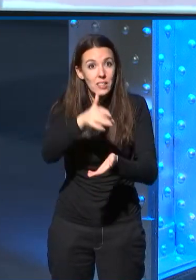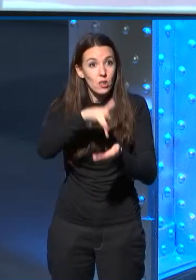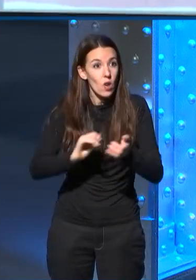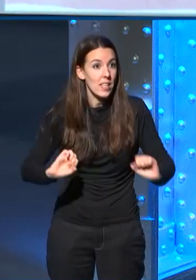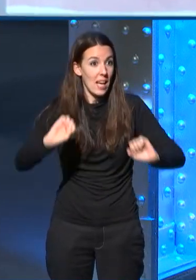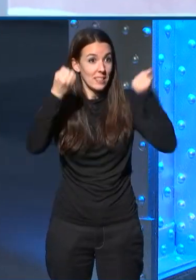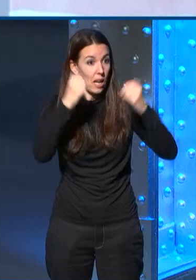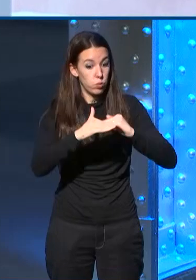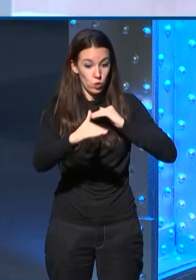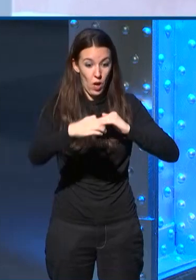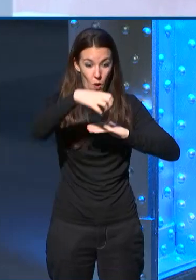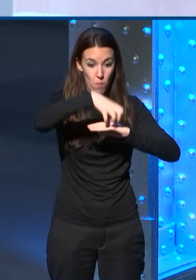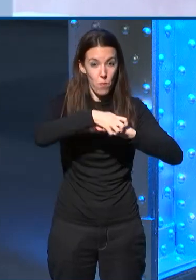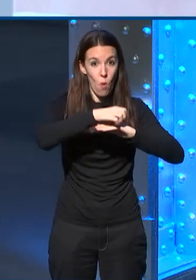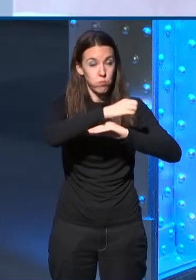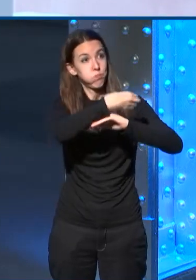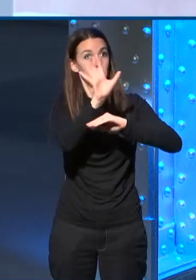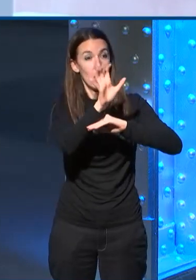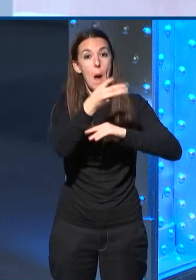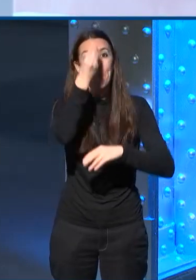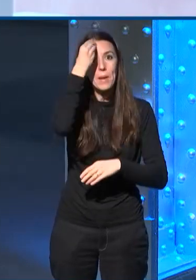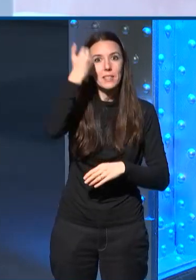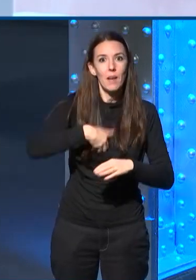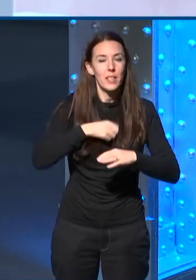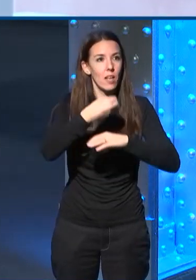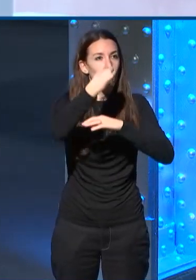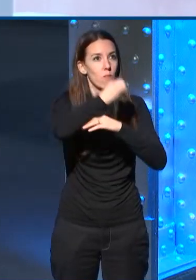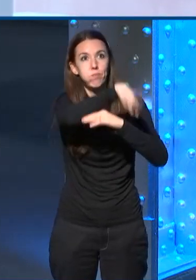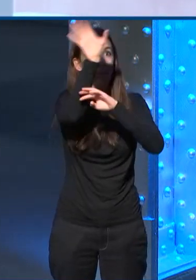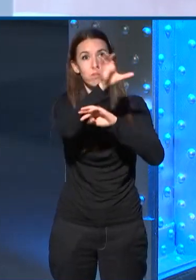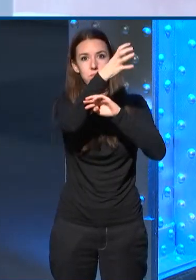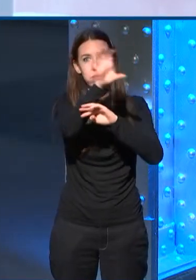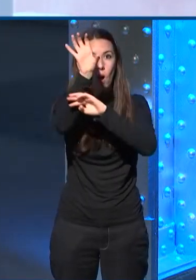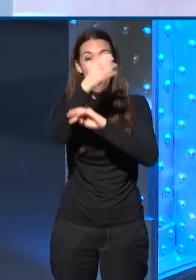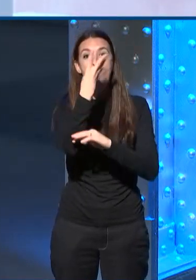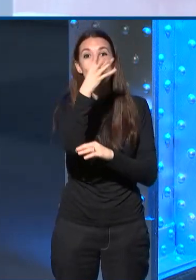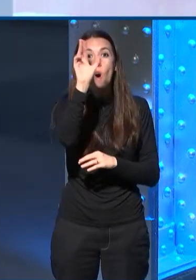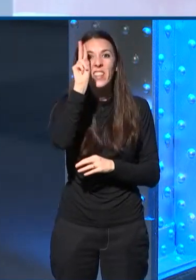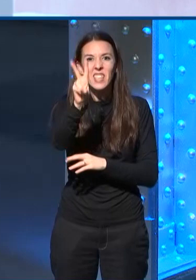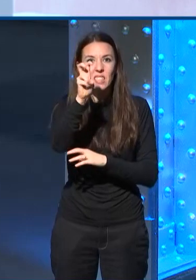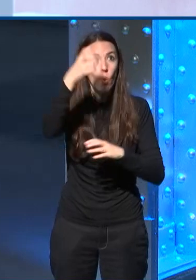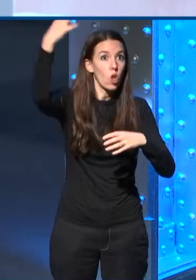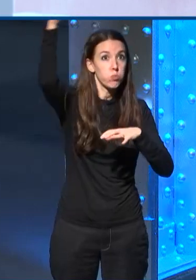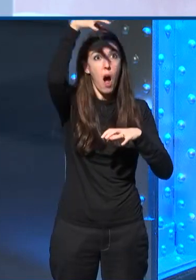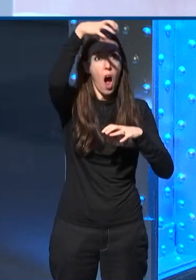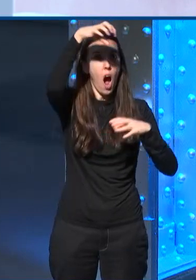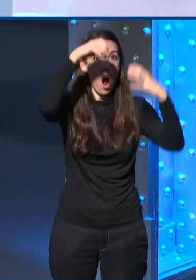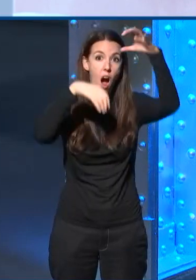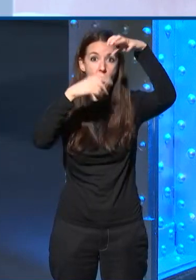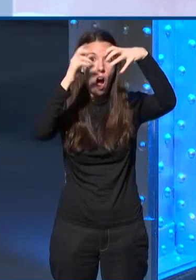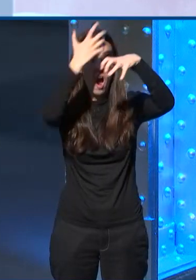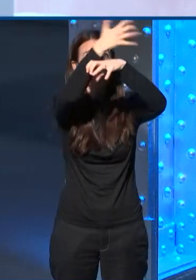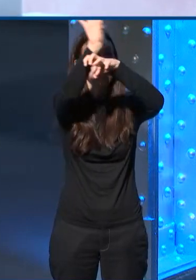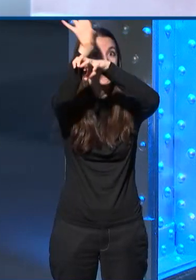en el suelo, por supuesto. Como el lander pensó que ya estábamos en el suelo, nos encendió y estuvimos durante esos 40 segundos que duró la caída con la estación